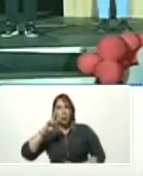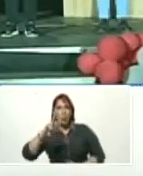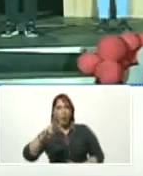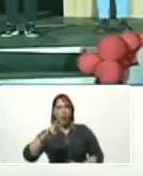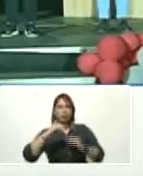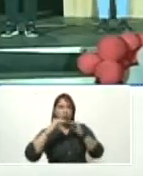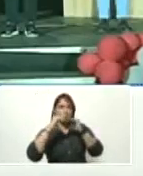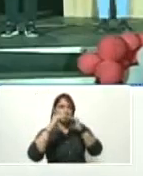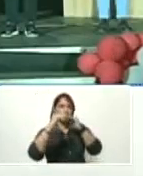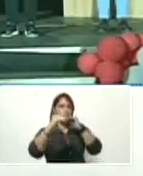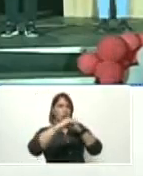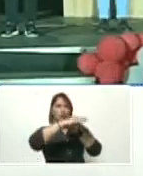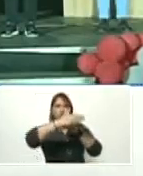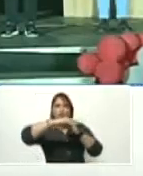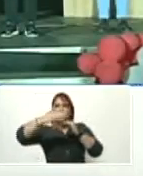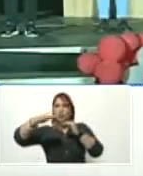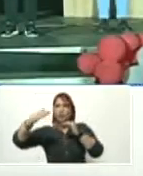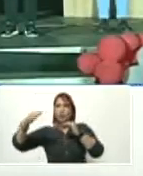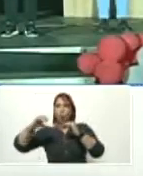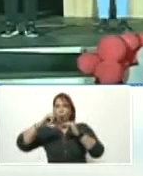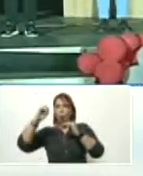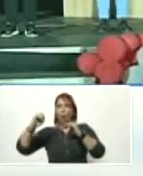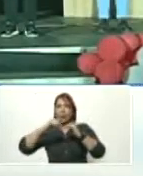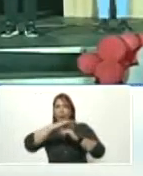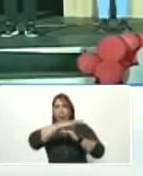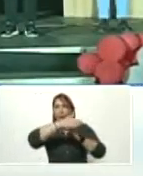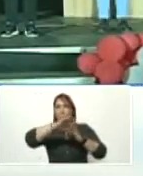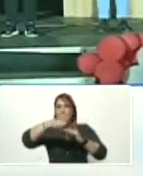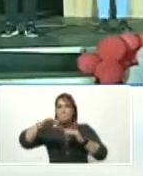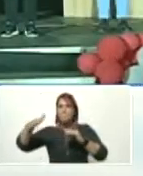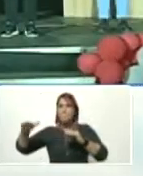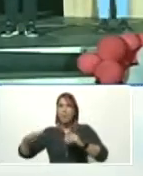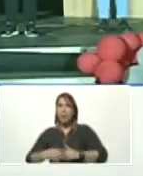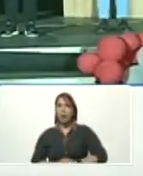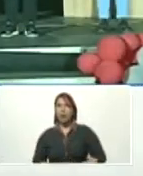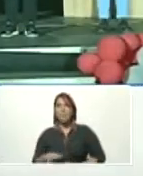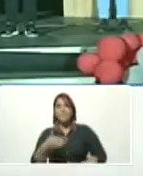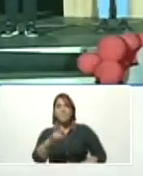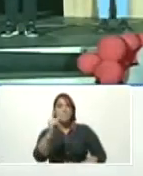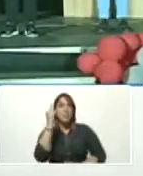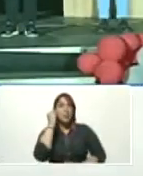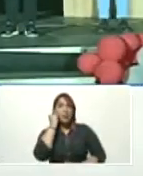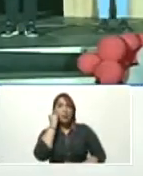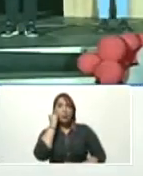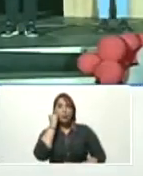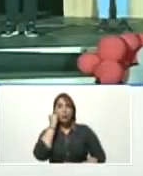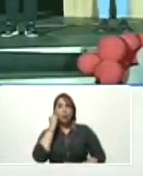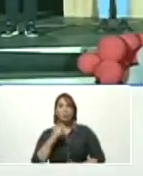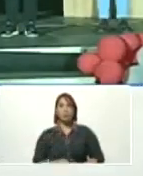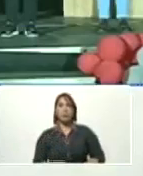oriental, el mar, las pescadoras, Natalí,